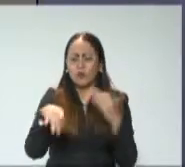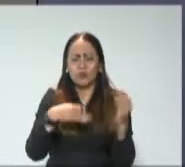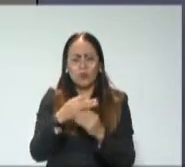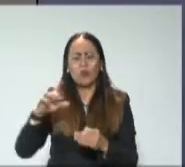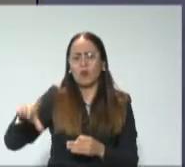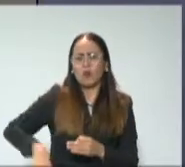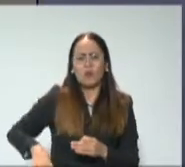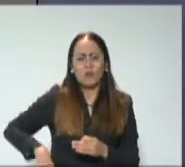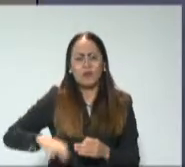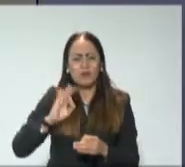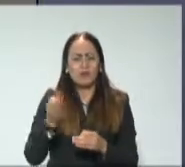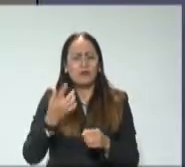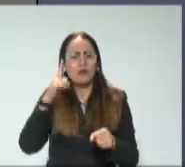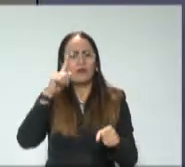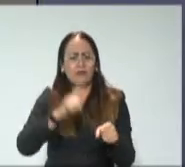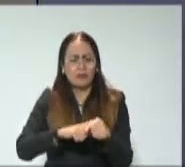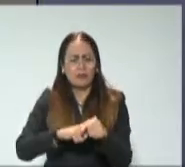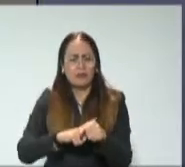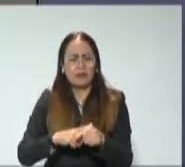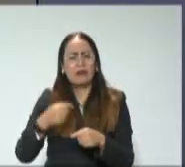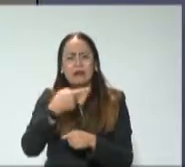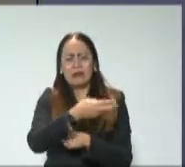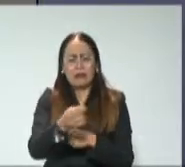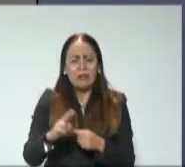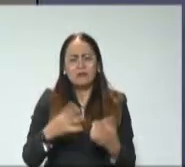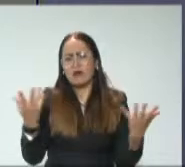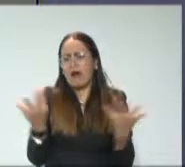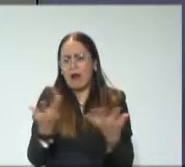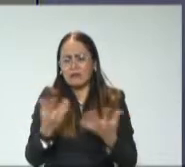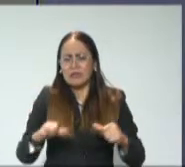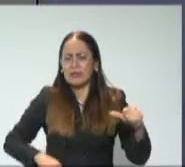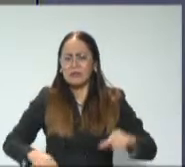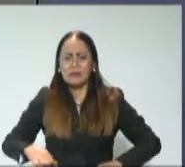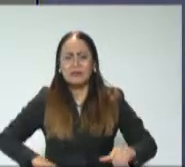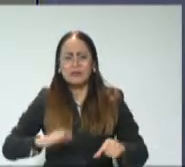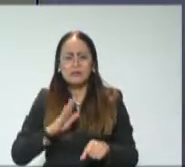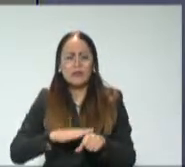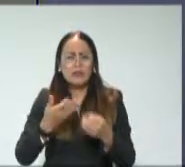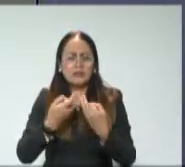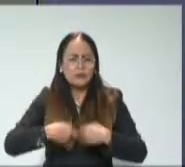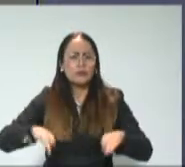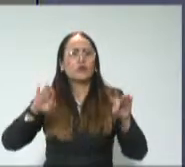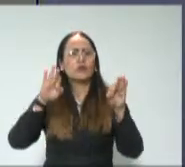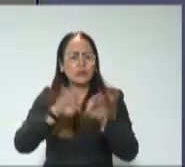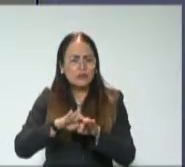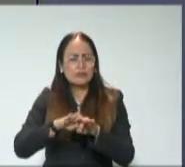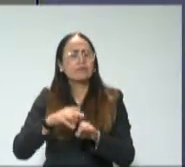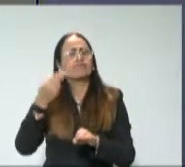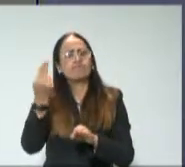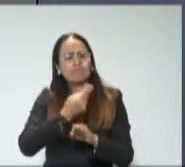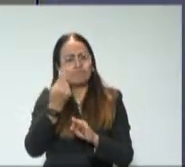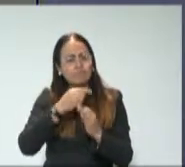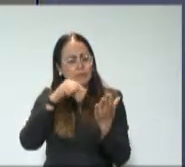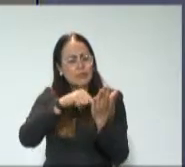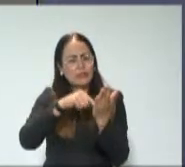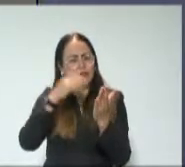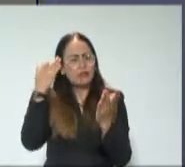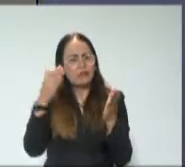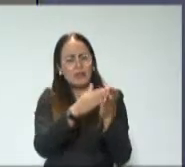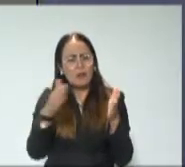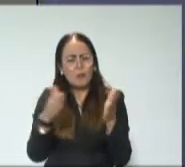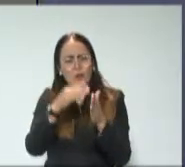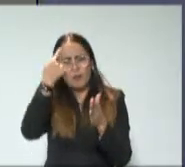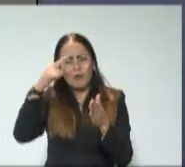Federal sobre todo los que cumplen las misiones esenciales o las actividades esenciales estuvieran dispensados de los términos y de los plazos para